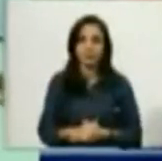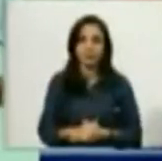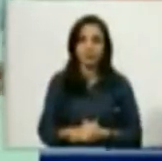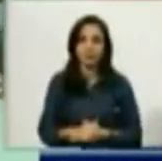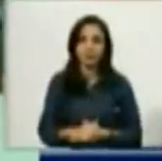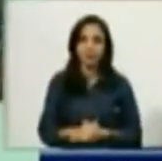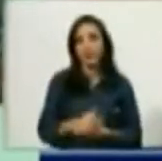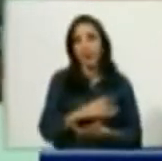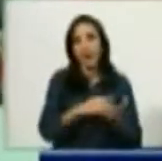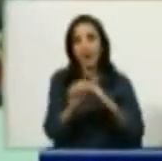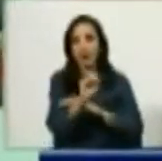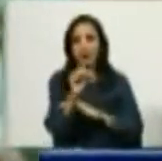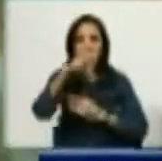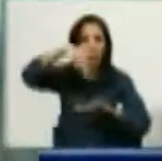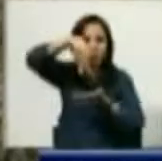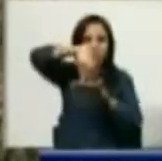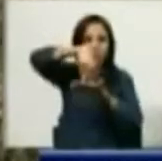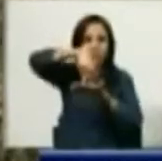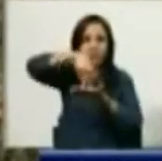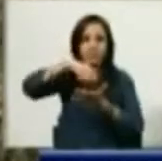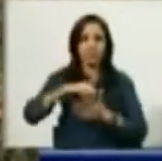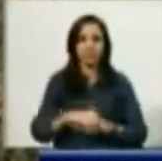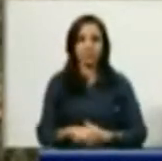montado ahí en la camioneta